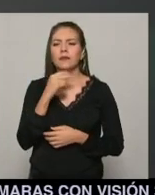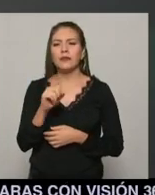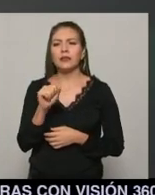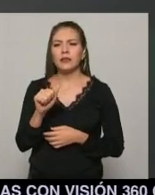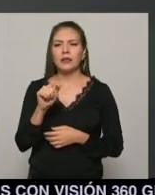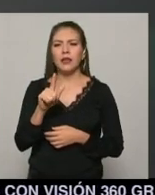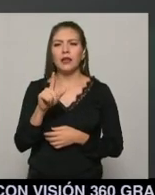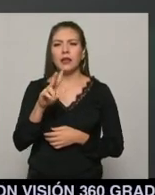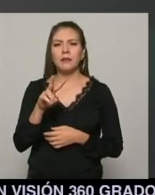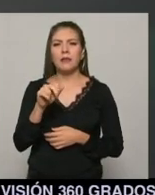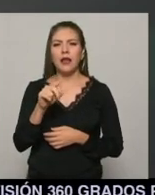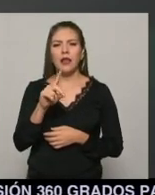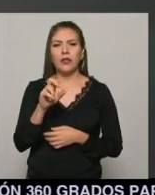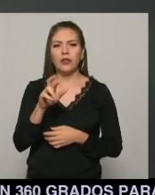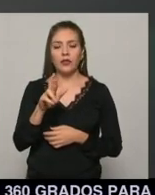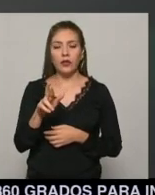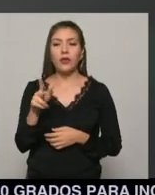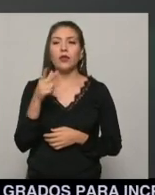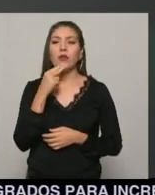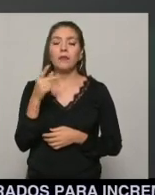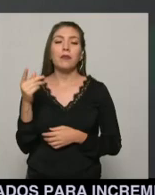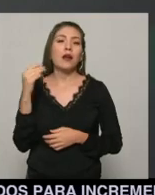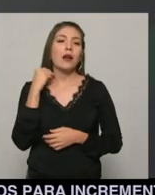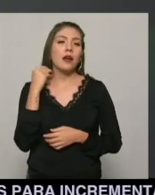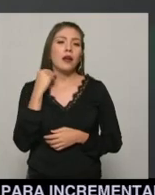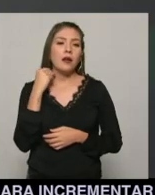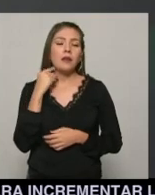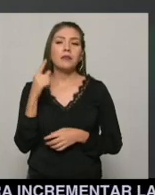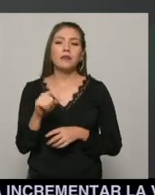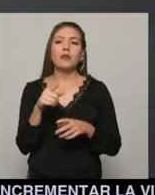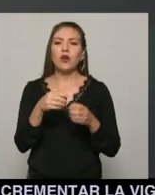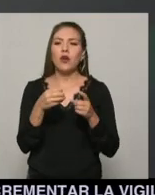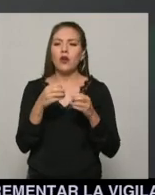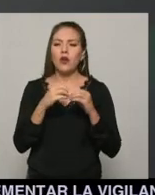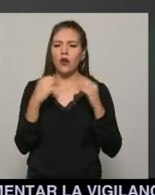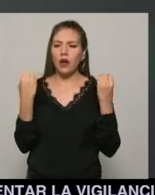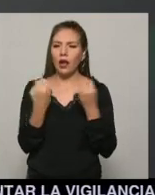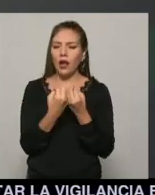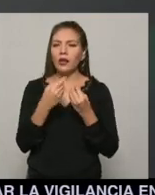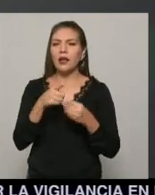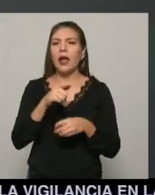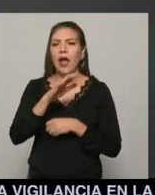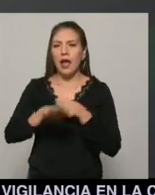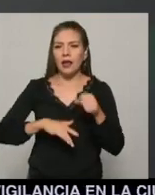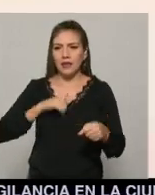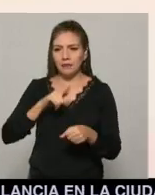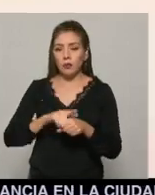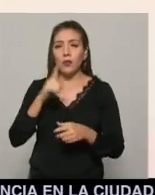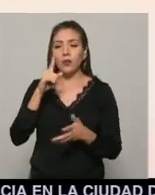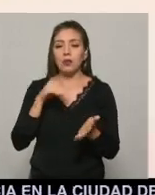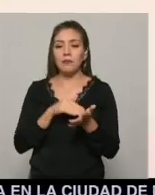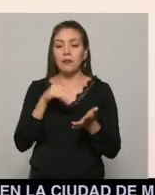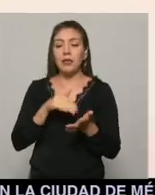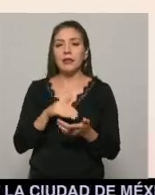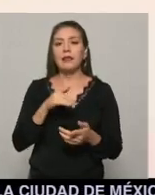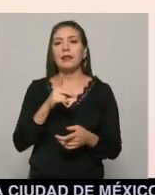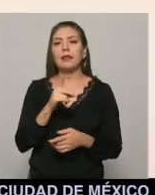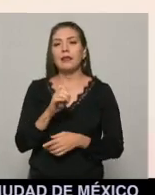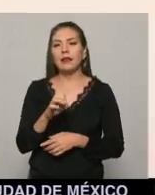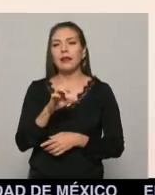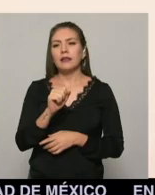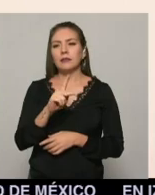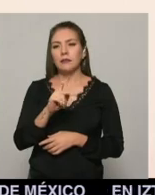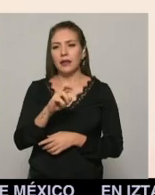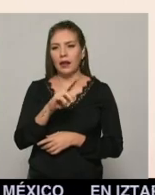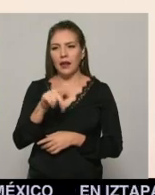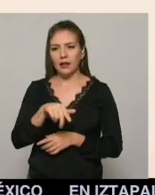Salvador Garcés López. Él es abogado de la organización animalista Un Millón de Esperanzas. Abogado. Muchísimas gracias por la invitación,